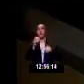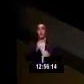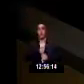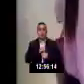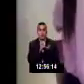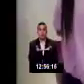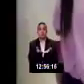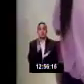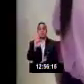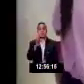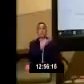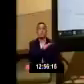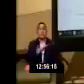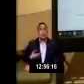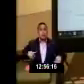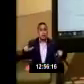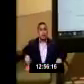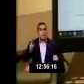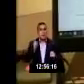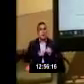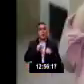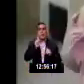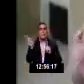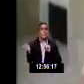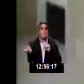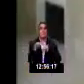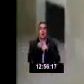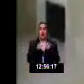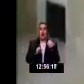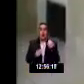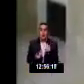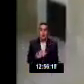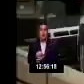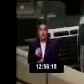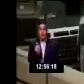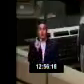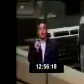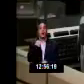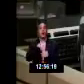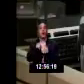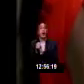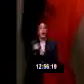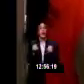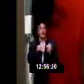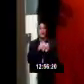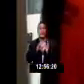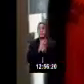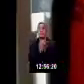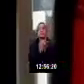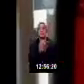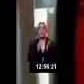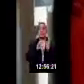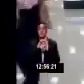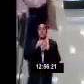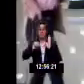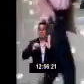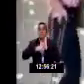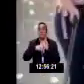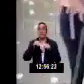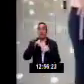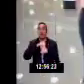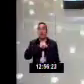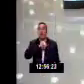usuario. El presidente Lenín Moreno participó en esta primera emisión celebrada en las oficinas del Registro Civil del Norte de